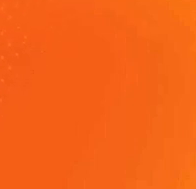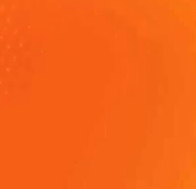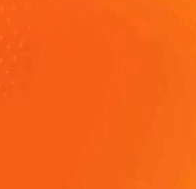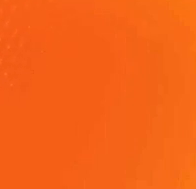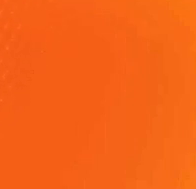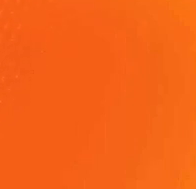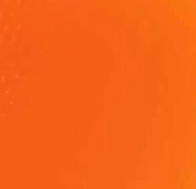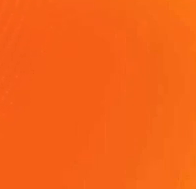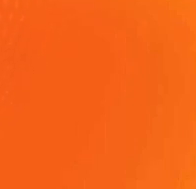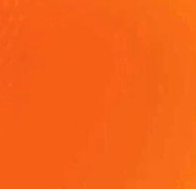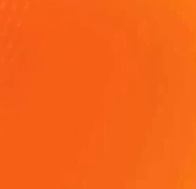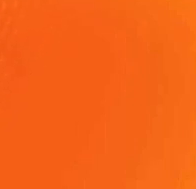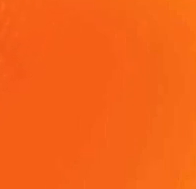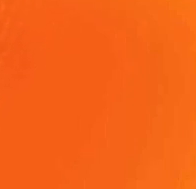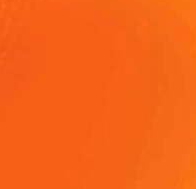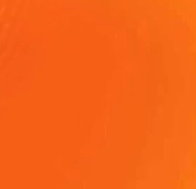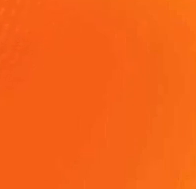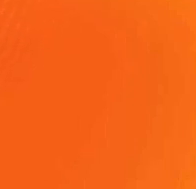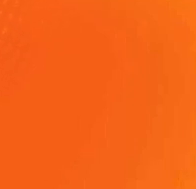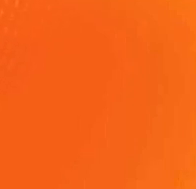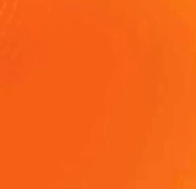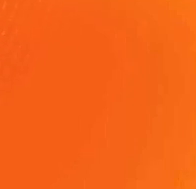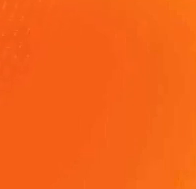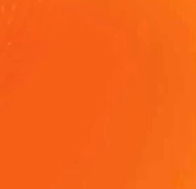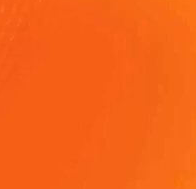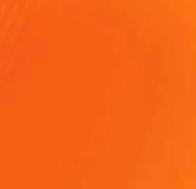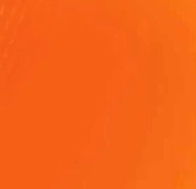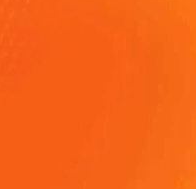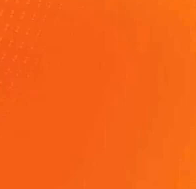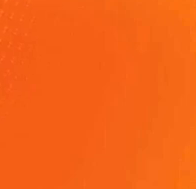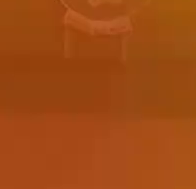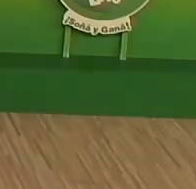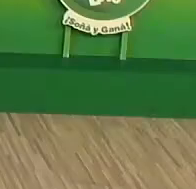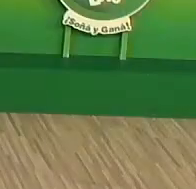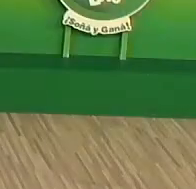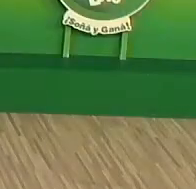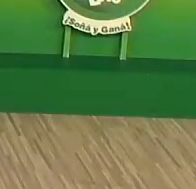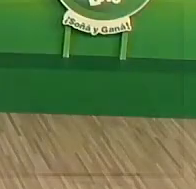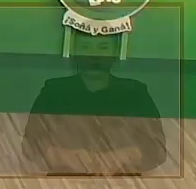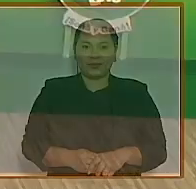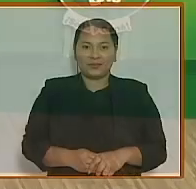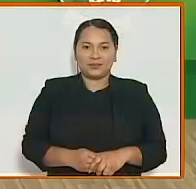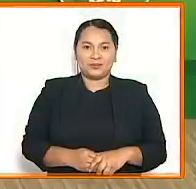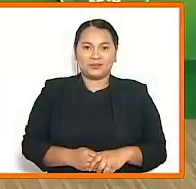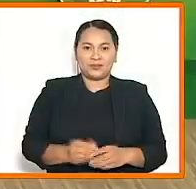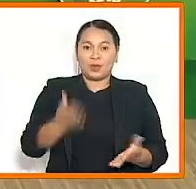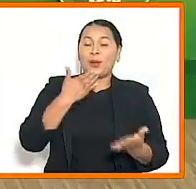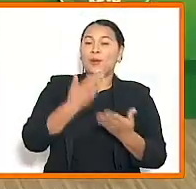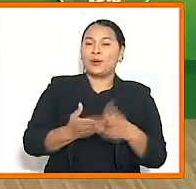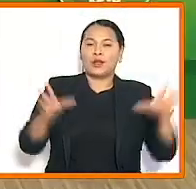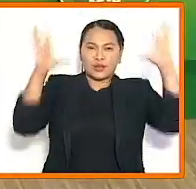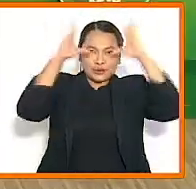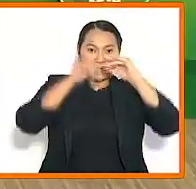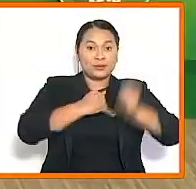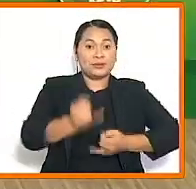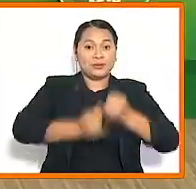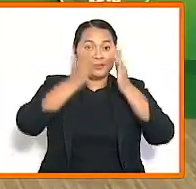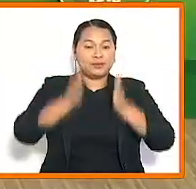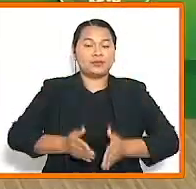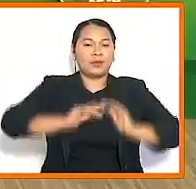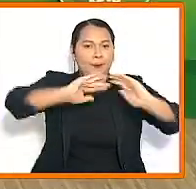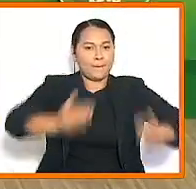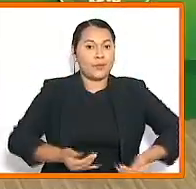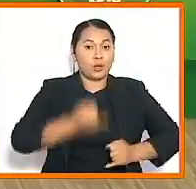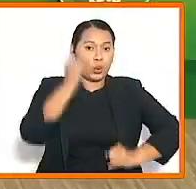Bienvenidos al sorteo Loto. ¡Loto! ¡Te cambia la vida! Muy buenas noches, queridos jugadores. Bienvenidos a